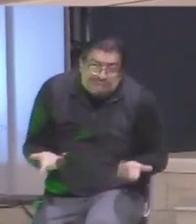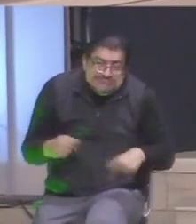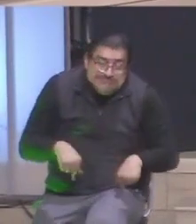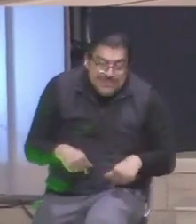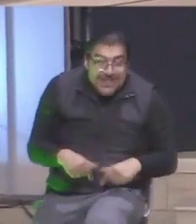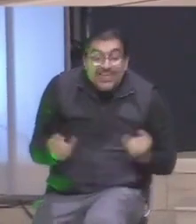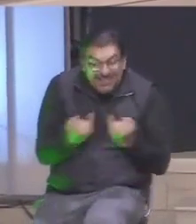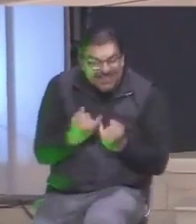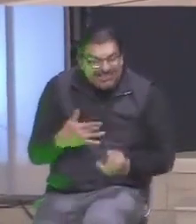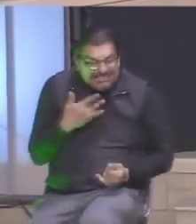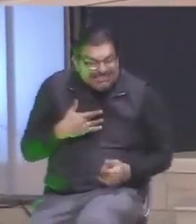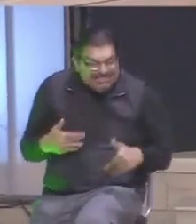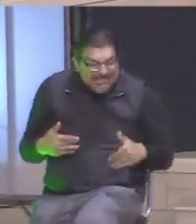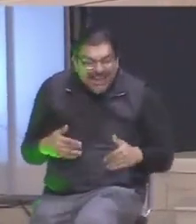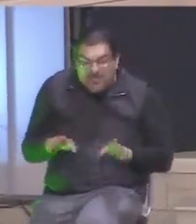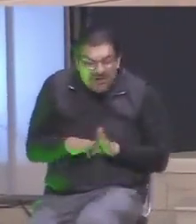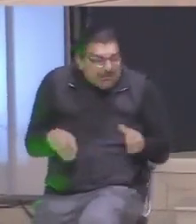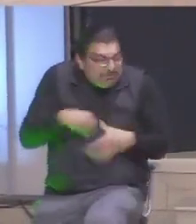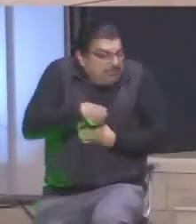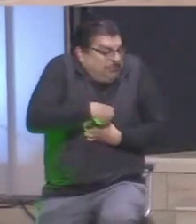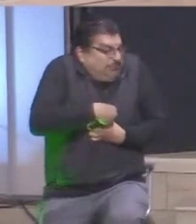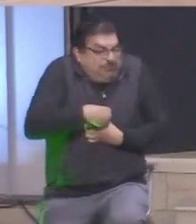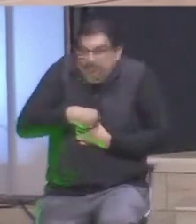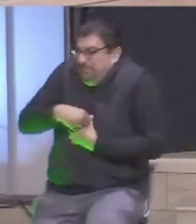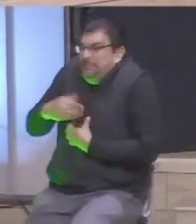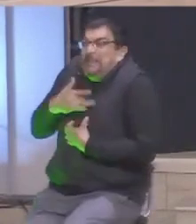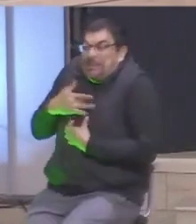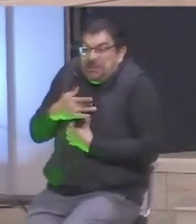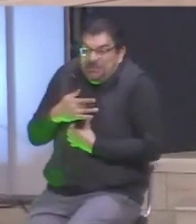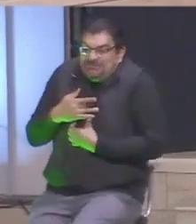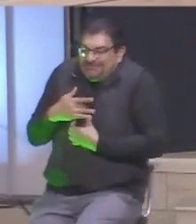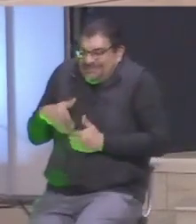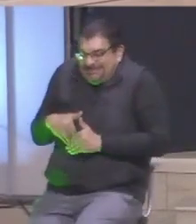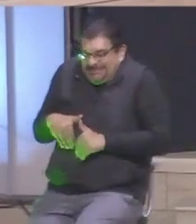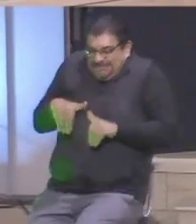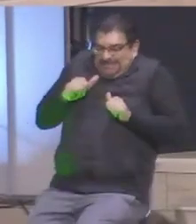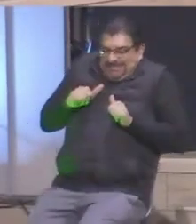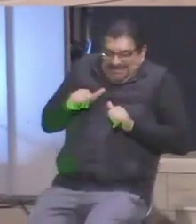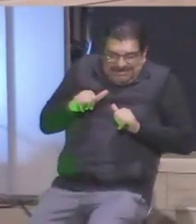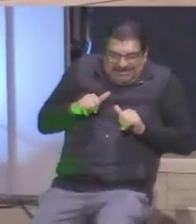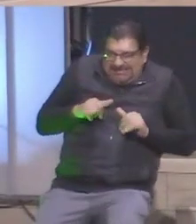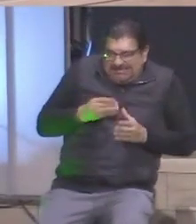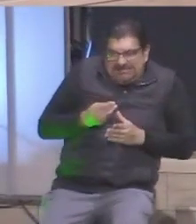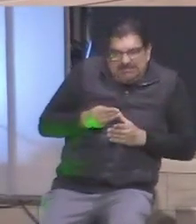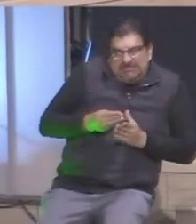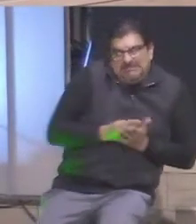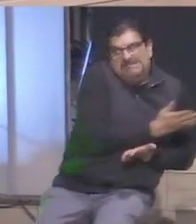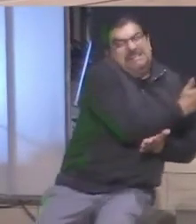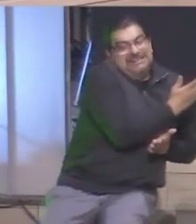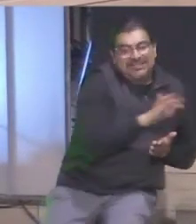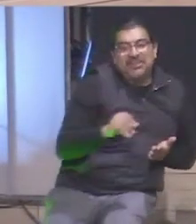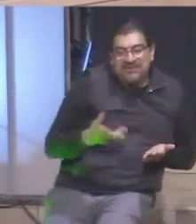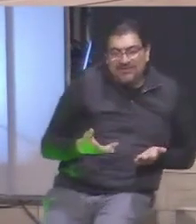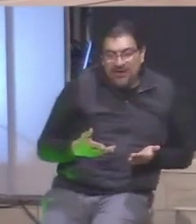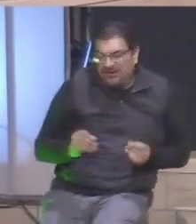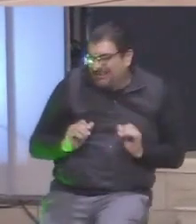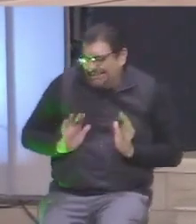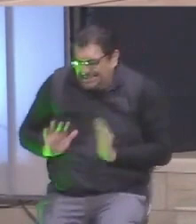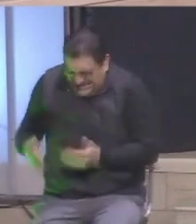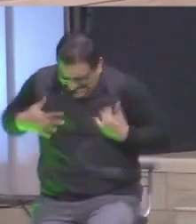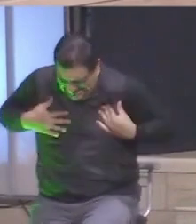cuando tú te sientes estrecho Qué haces te sales te